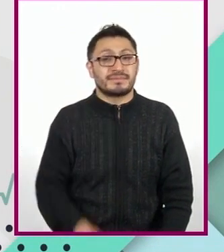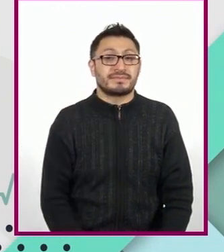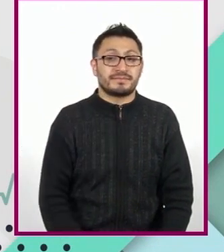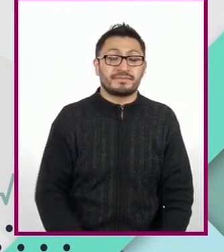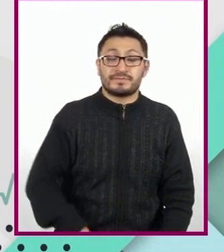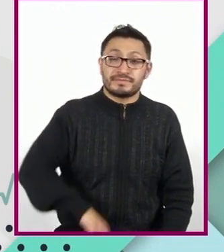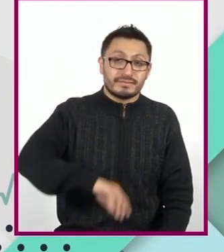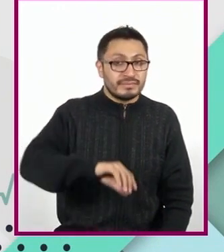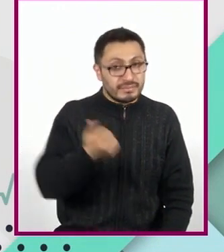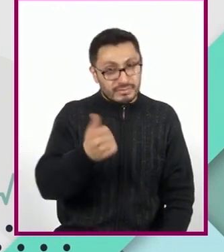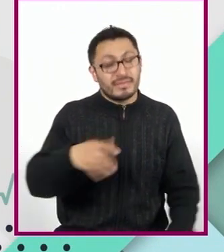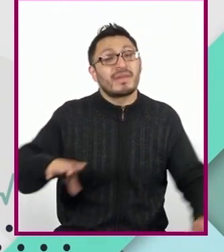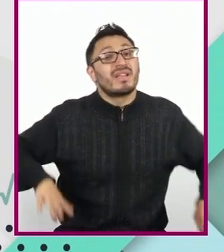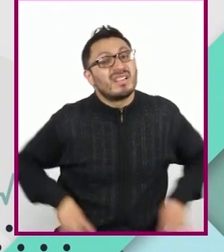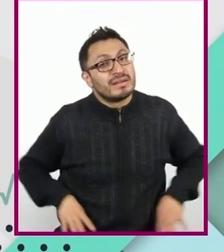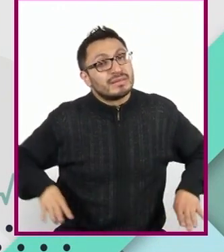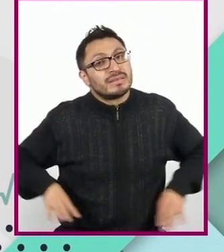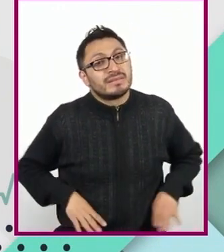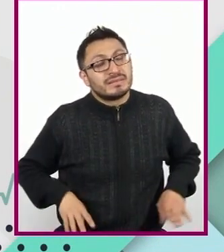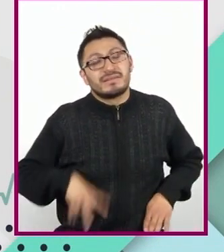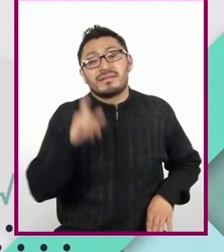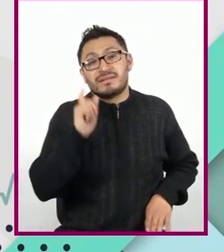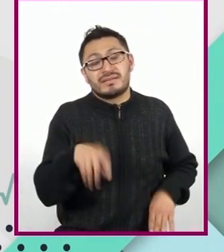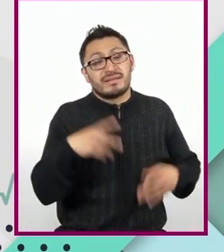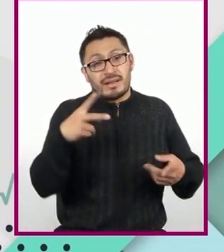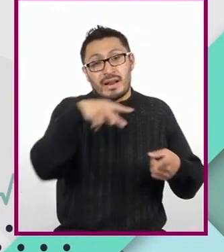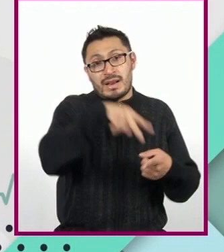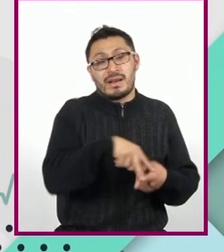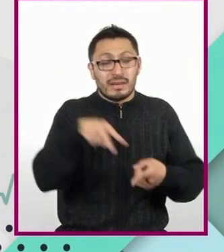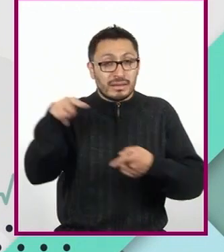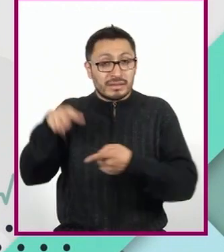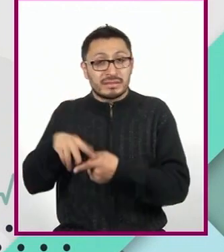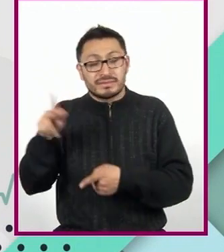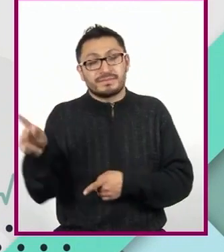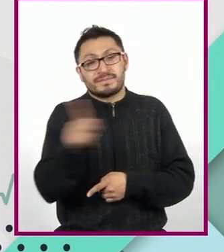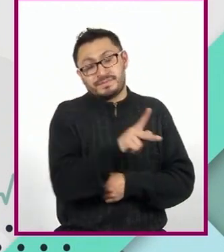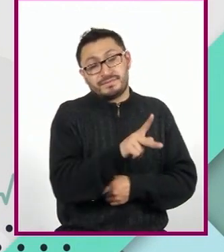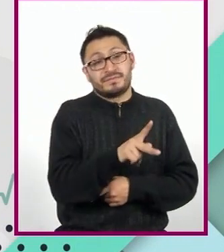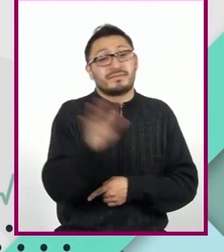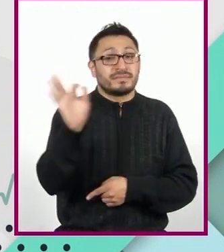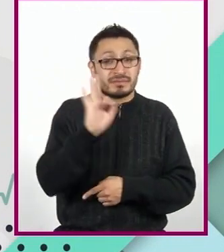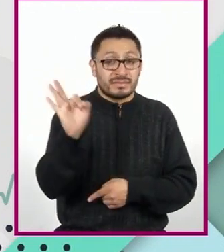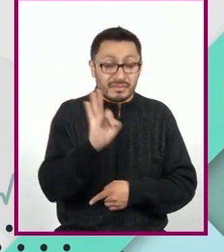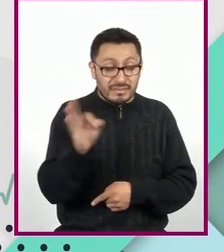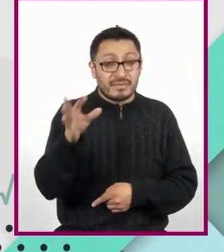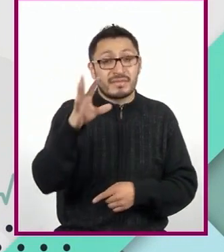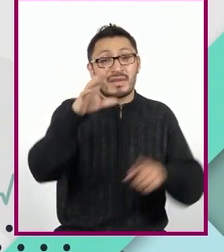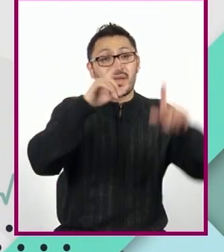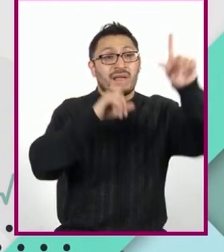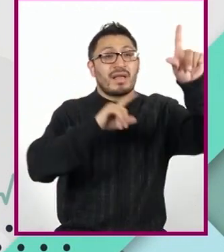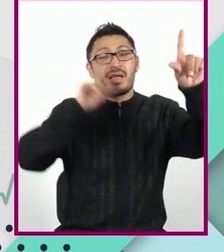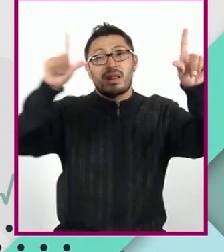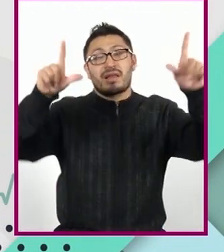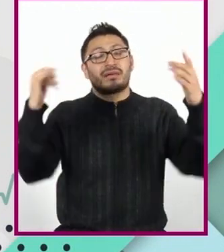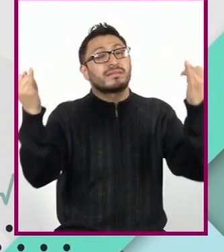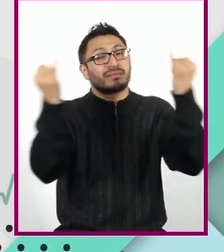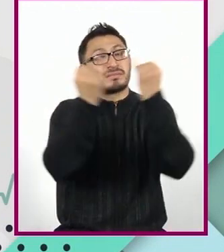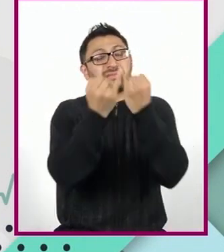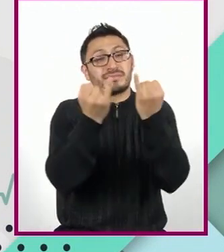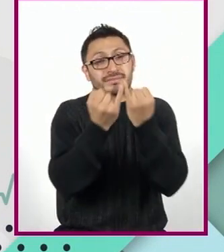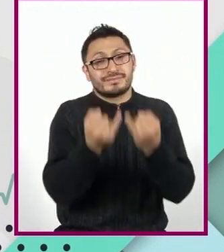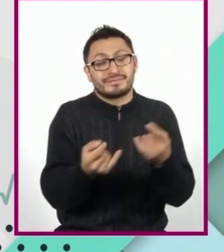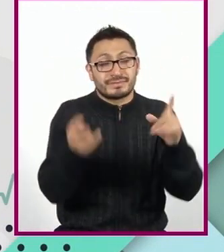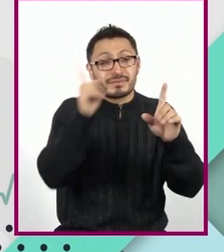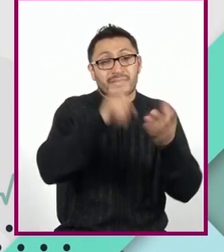El siguiente criterio nos dice que dos triángulos son semejantes si tienen dos lados proporcionales y